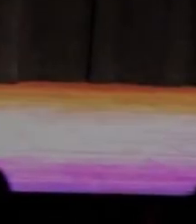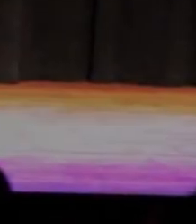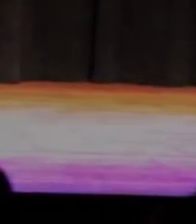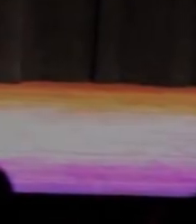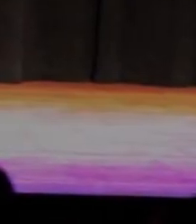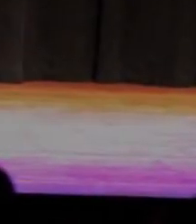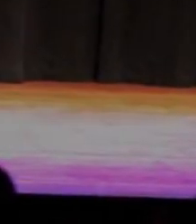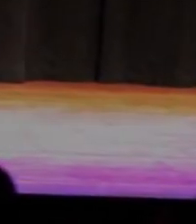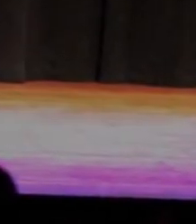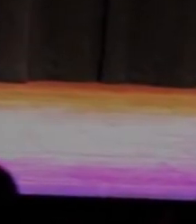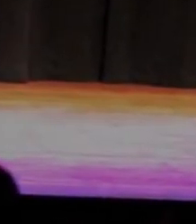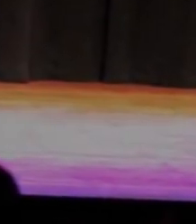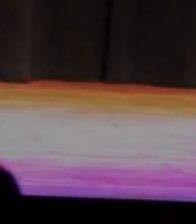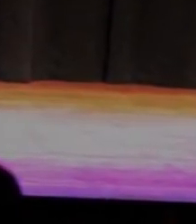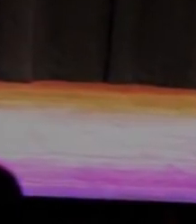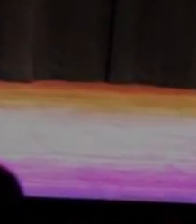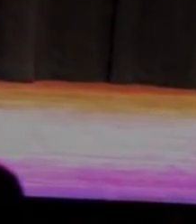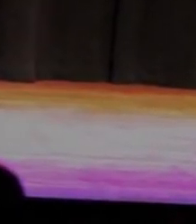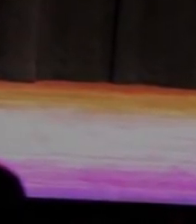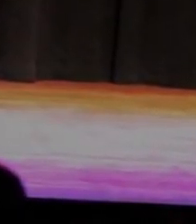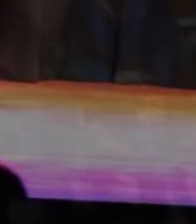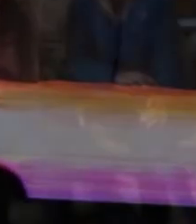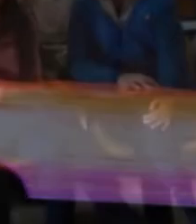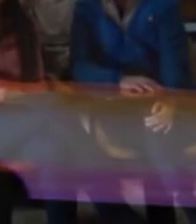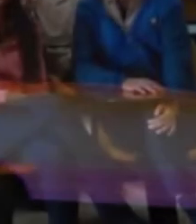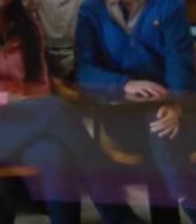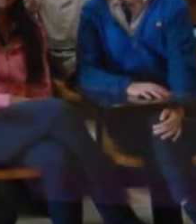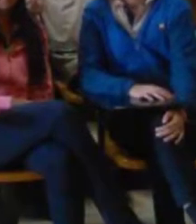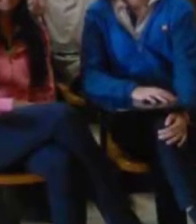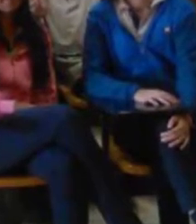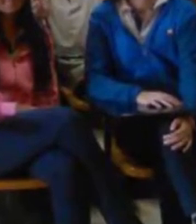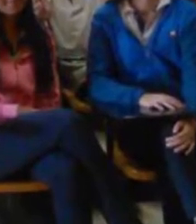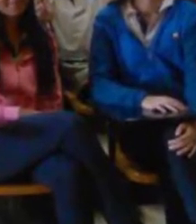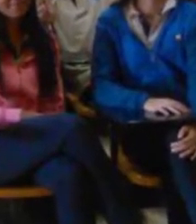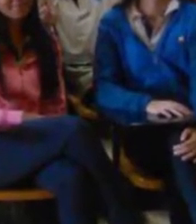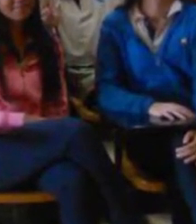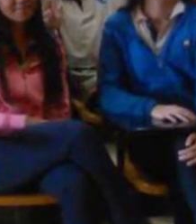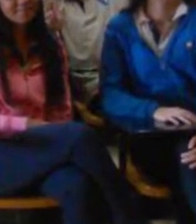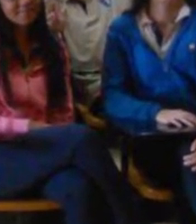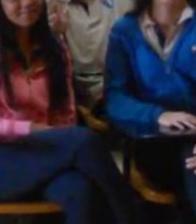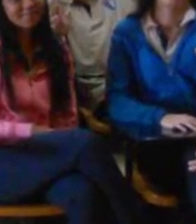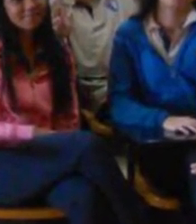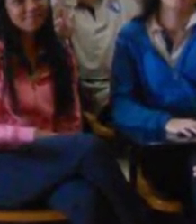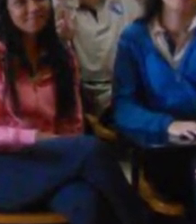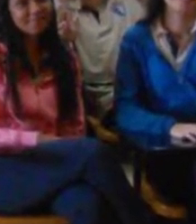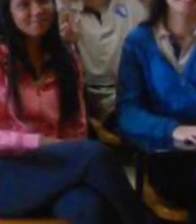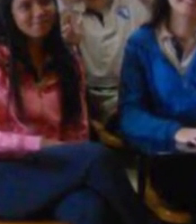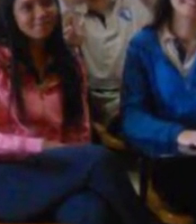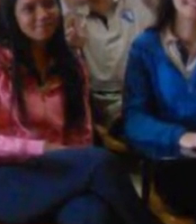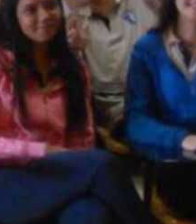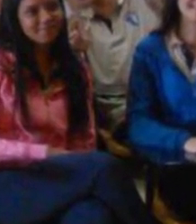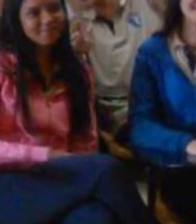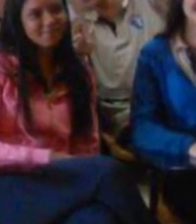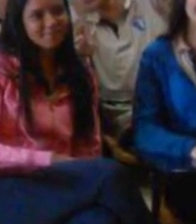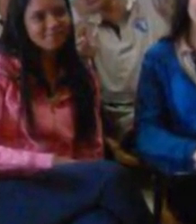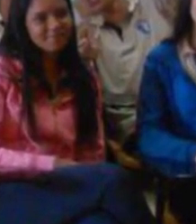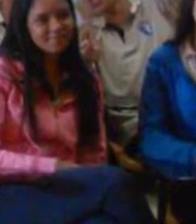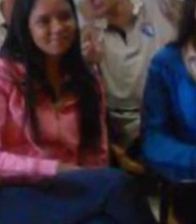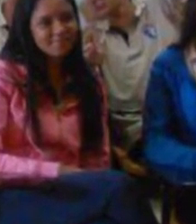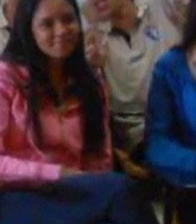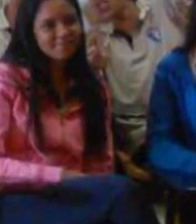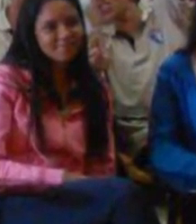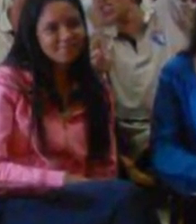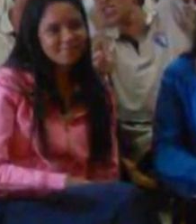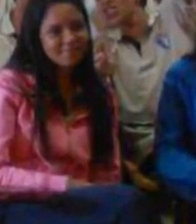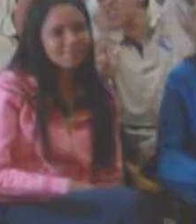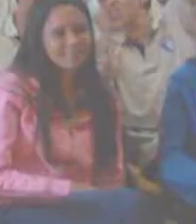con este festival se ha ido modificando o se ha ido cambiando crece y se expande cambia y este